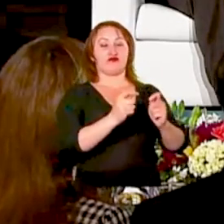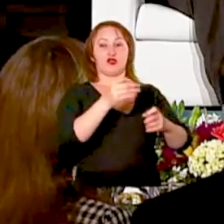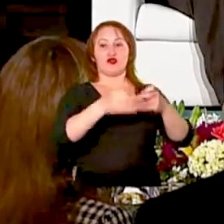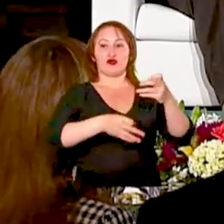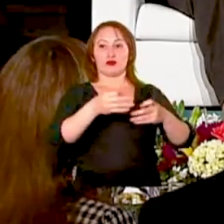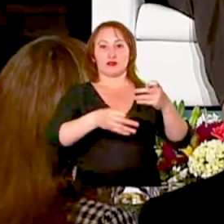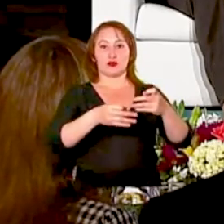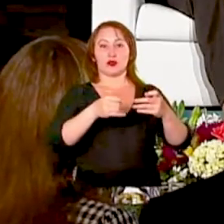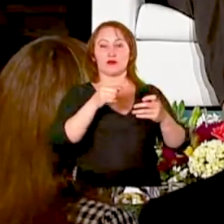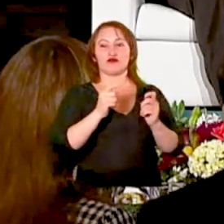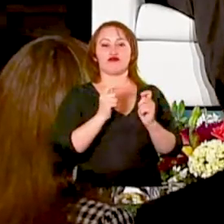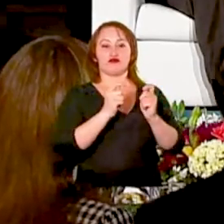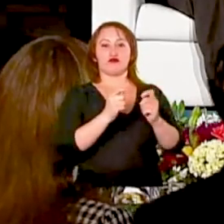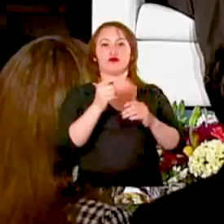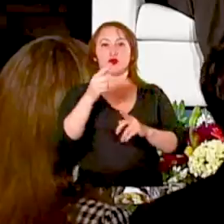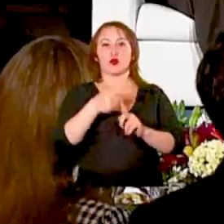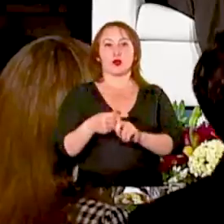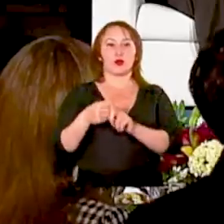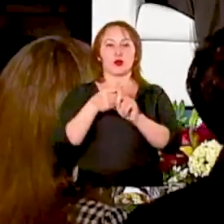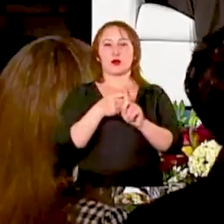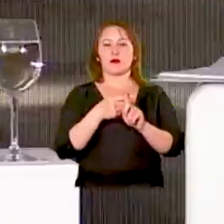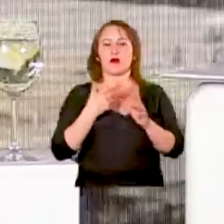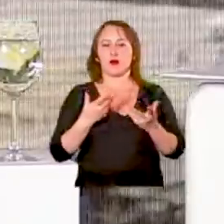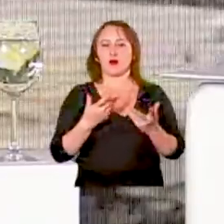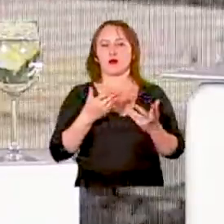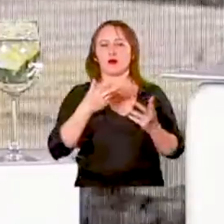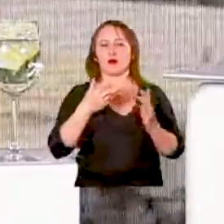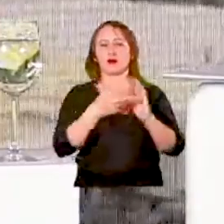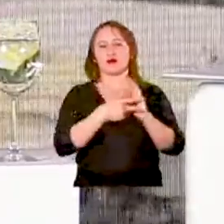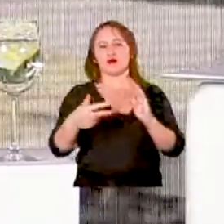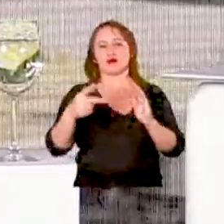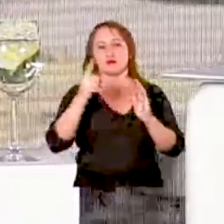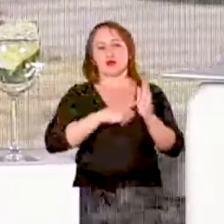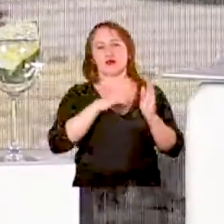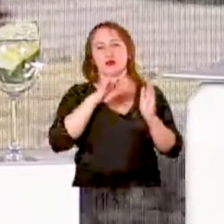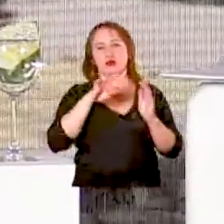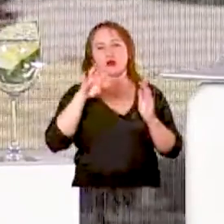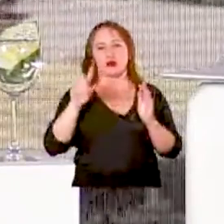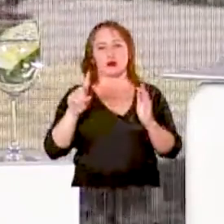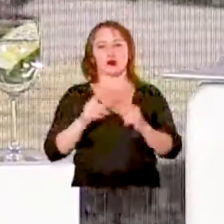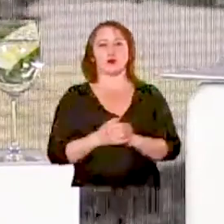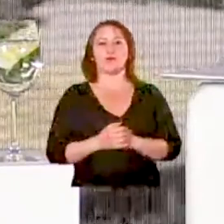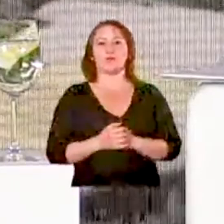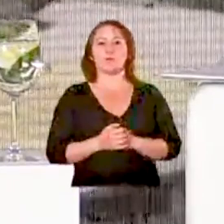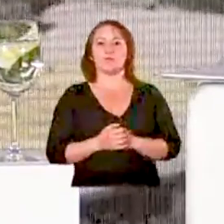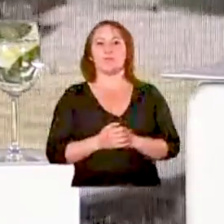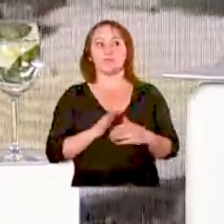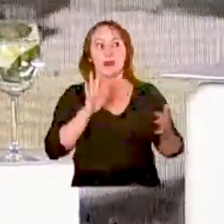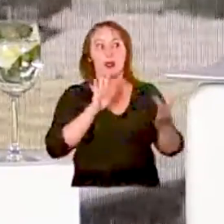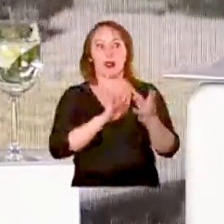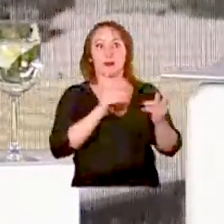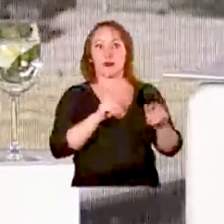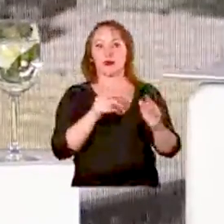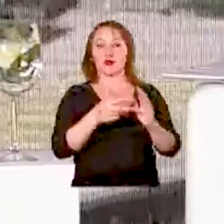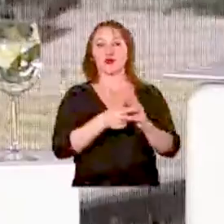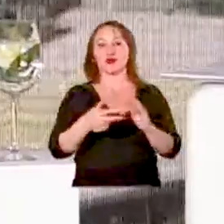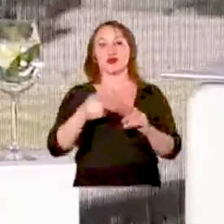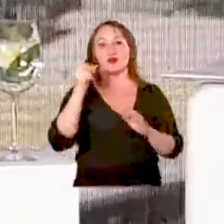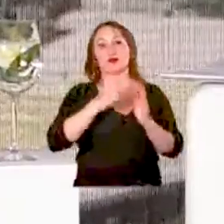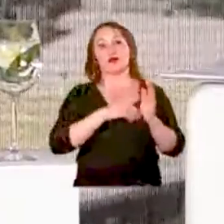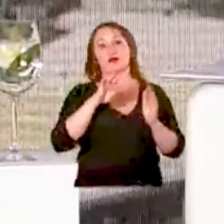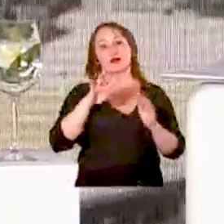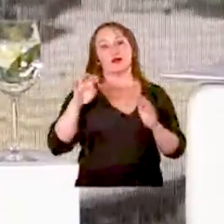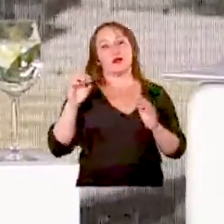jurisdiccionales entregadas a la Procuraduría por la Carta Política del 91 y en virtud de la Constituyente del